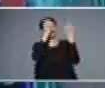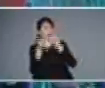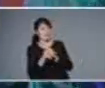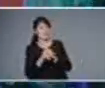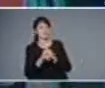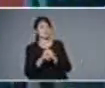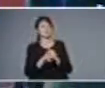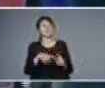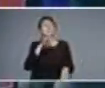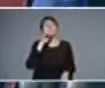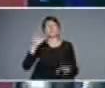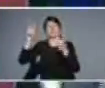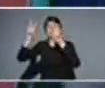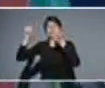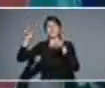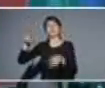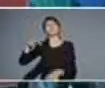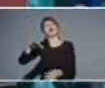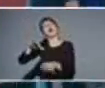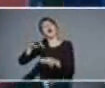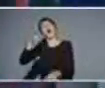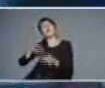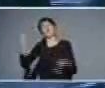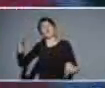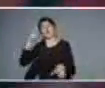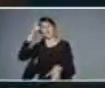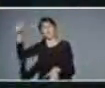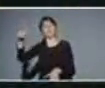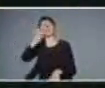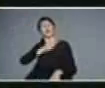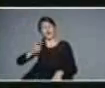para todos ustedes afortunado pueblo canario Muchas